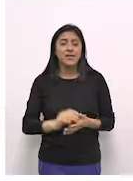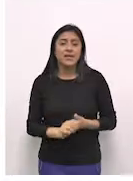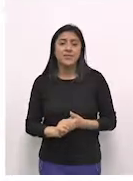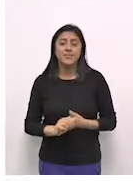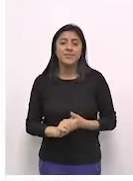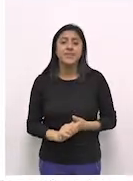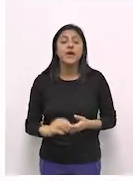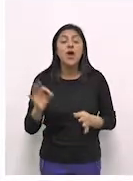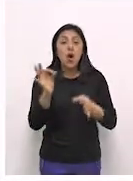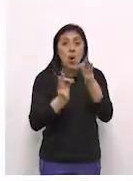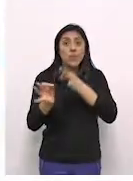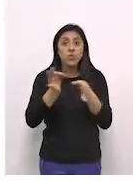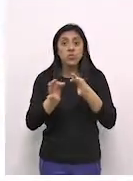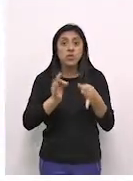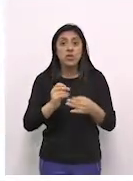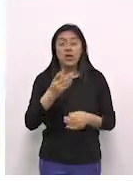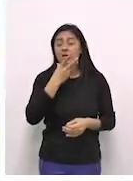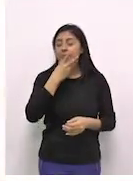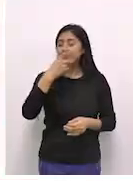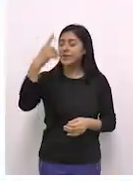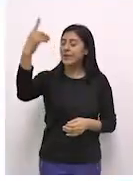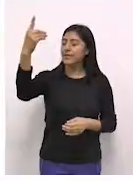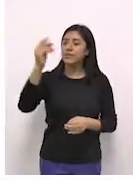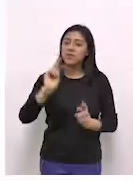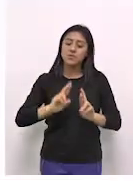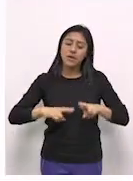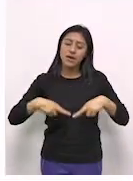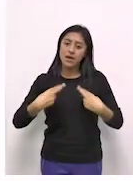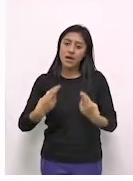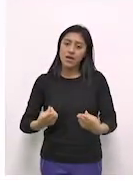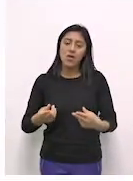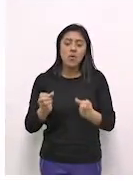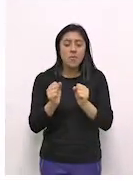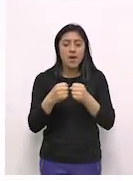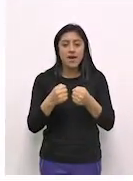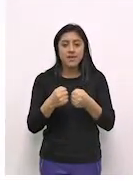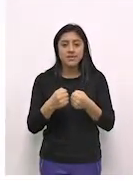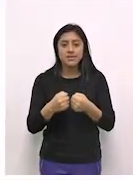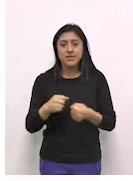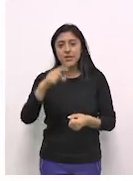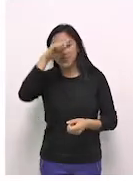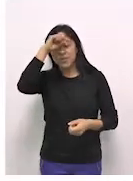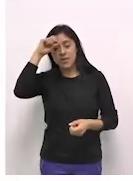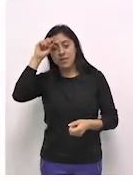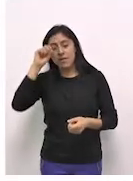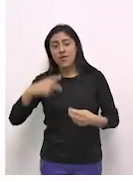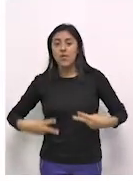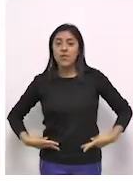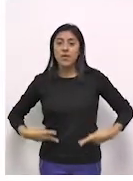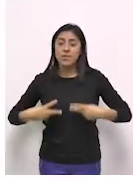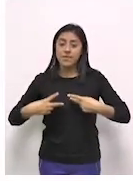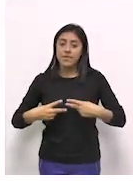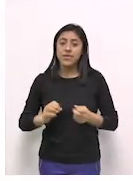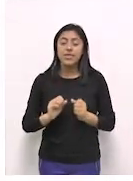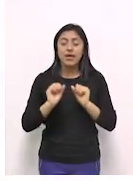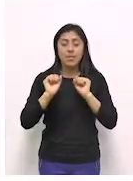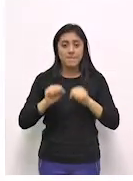su trabajo, contestó: una oportunidad que Dios me dio para poder desempeñarme en la